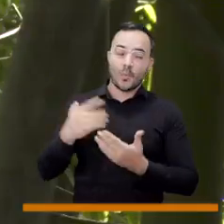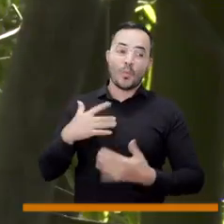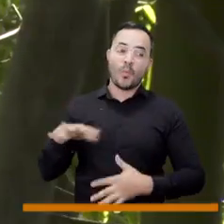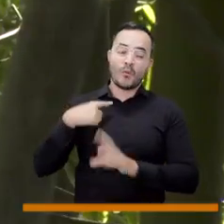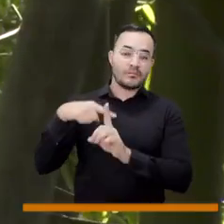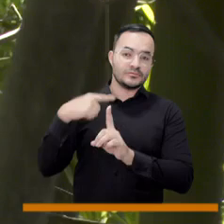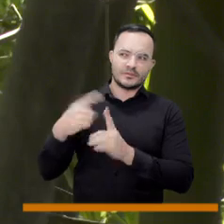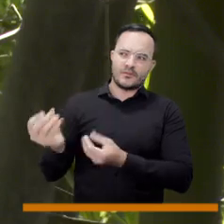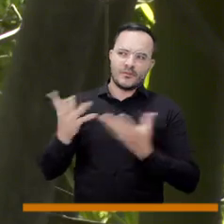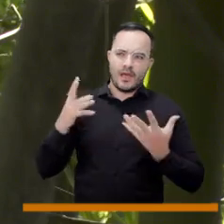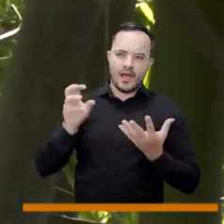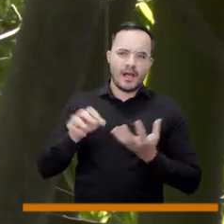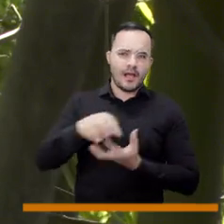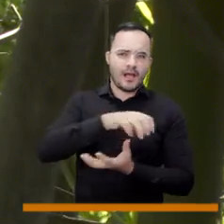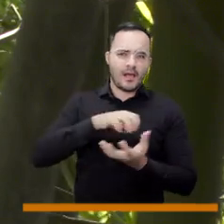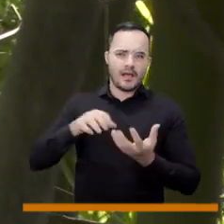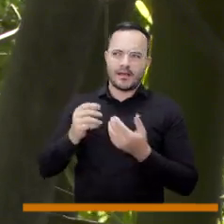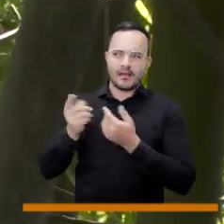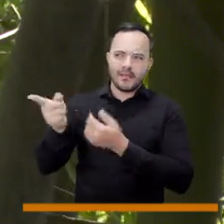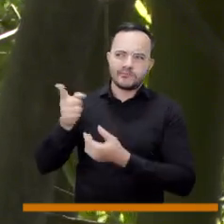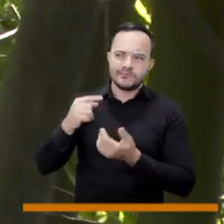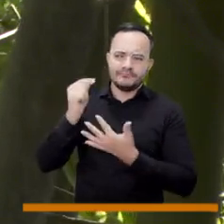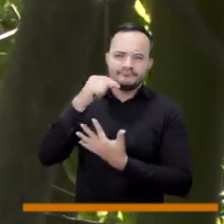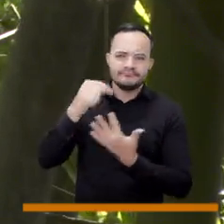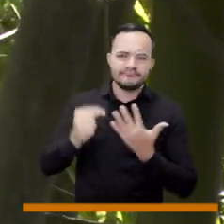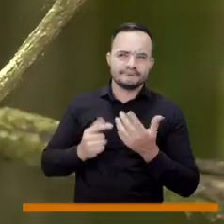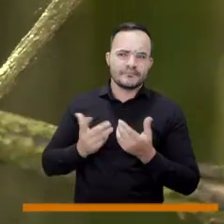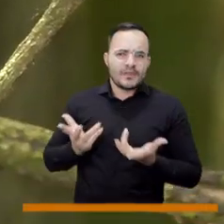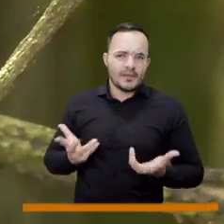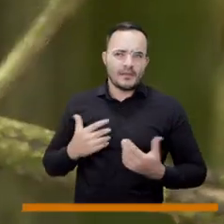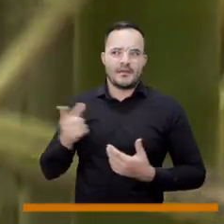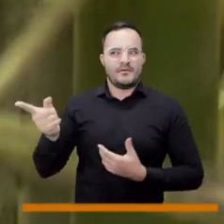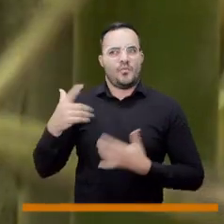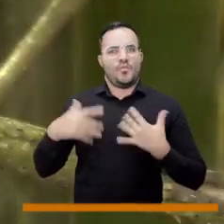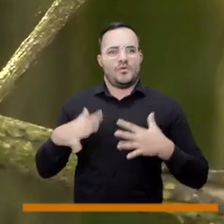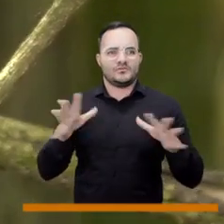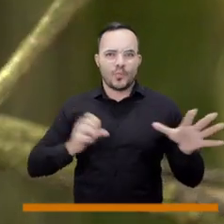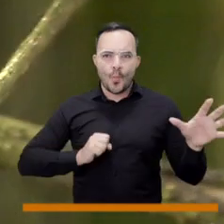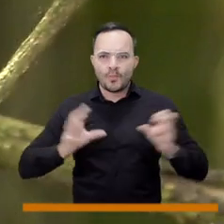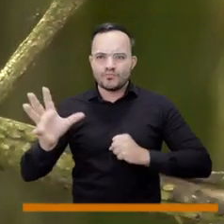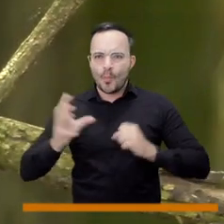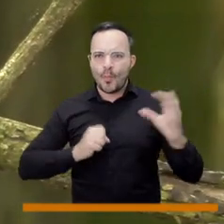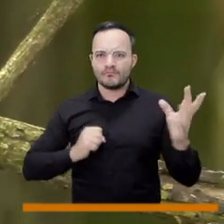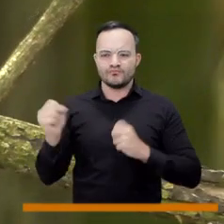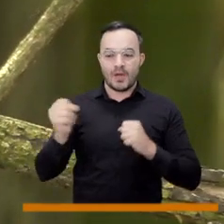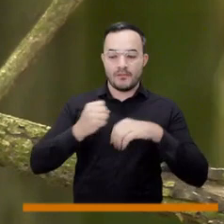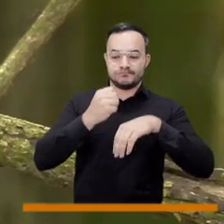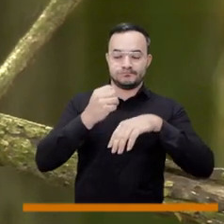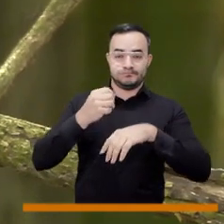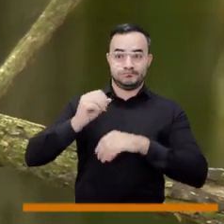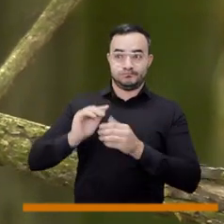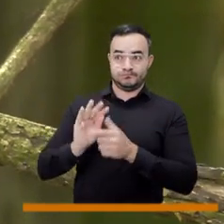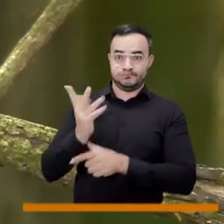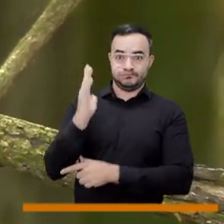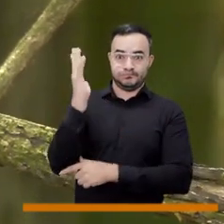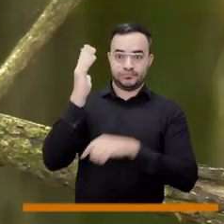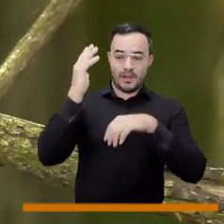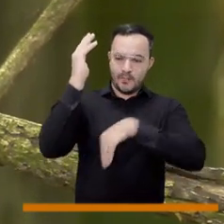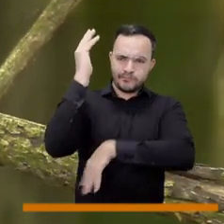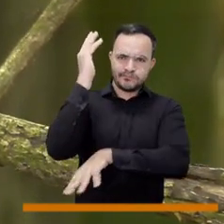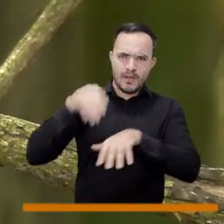lugar los beneficios ecosistémicos que ellas nos brindan, cómo sirven de espumas naturales y pueden albergar bajo sus